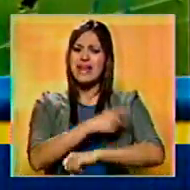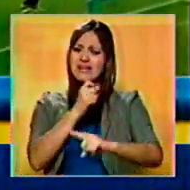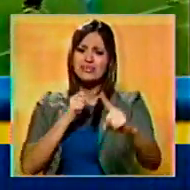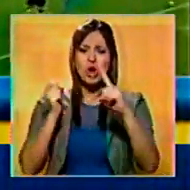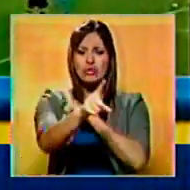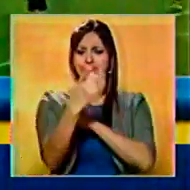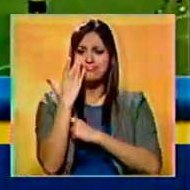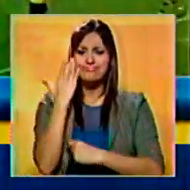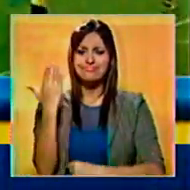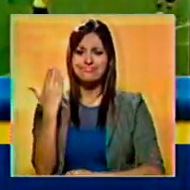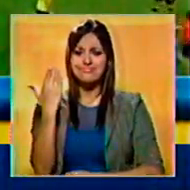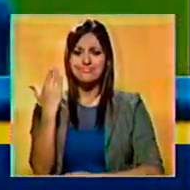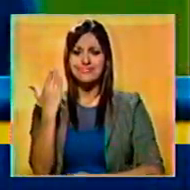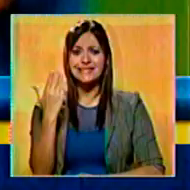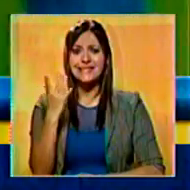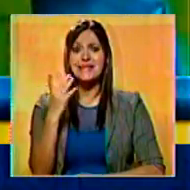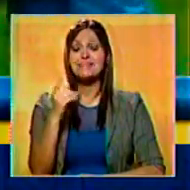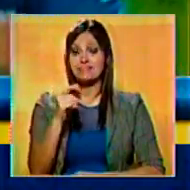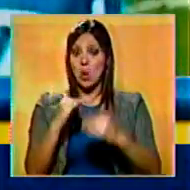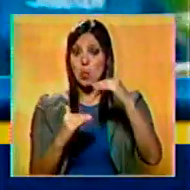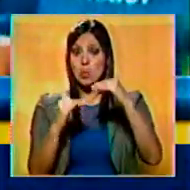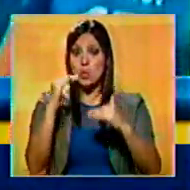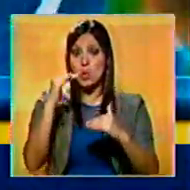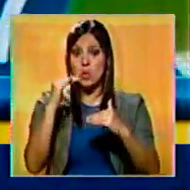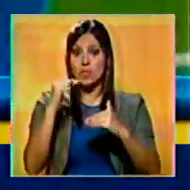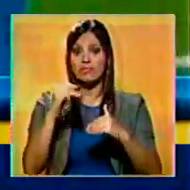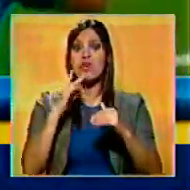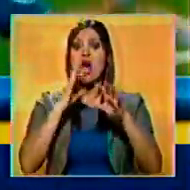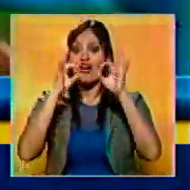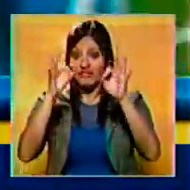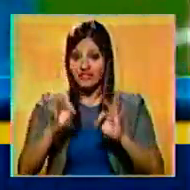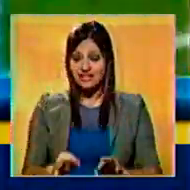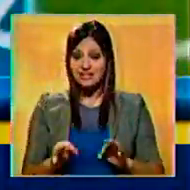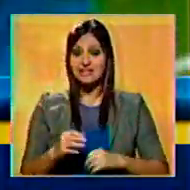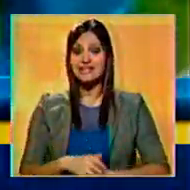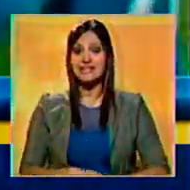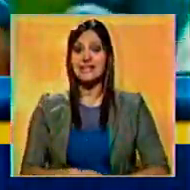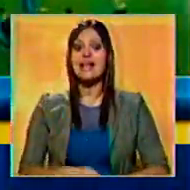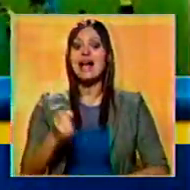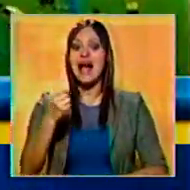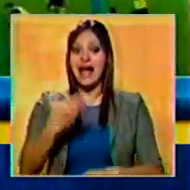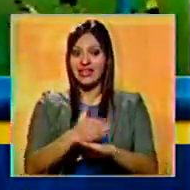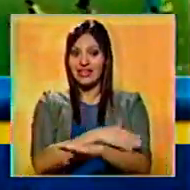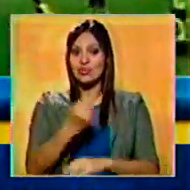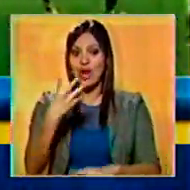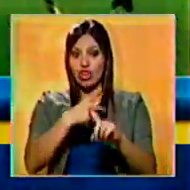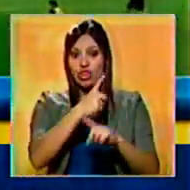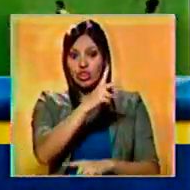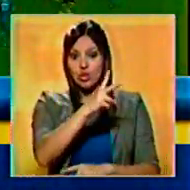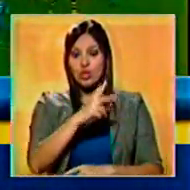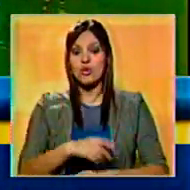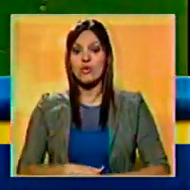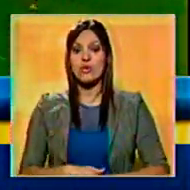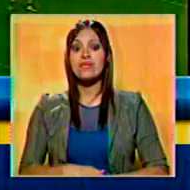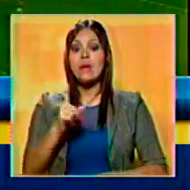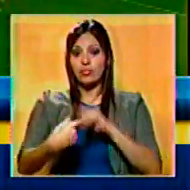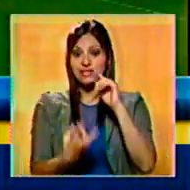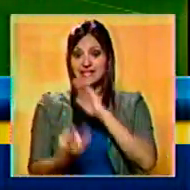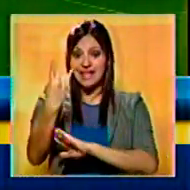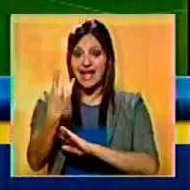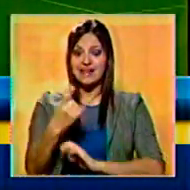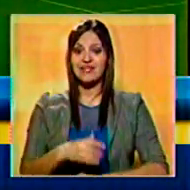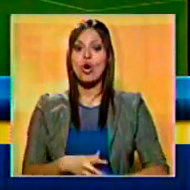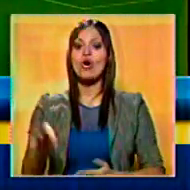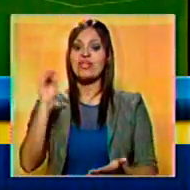lo tenemos. Adelantado a los visitantes, que iban decididos a remontar el 4-2 que sufrieron en la ida. Pero a los 38 apareció Sebastian